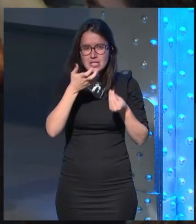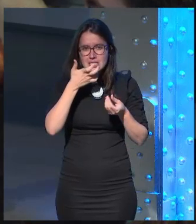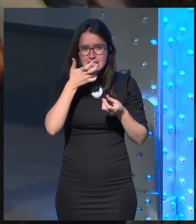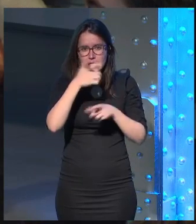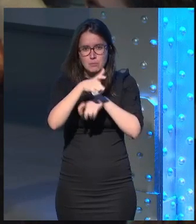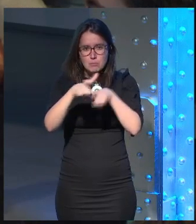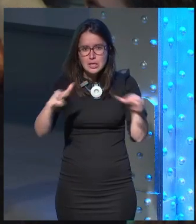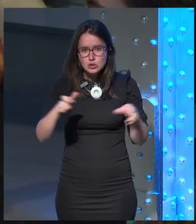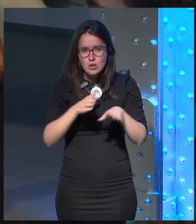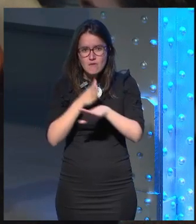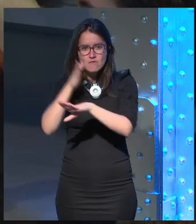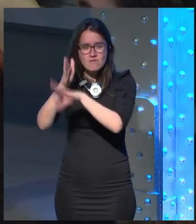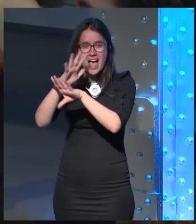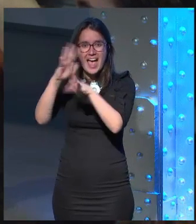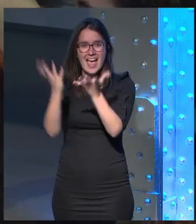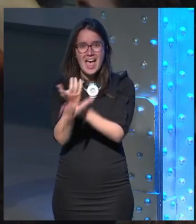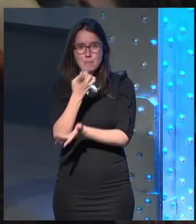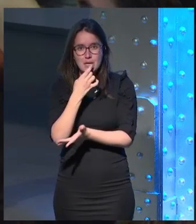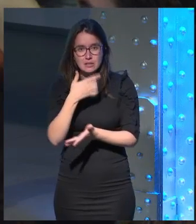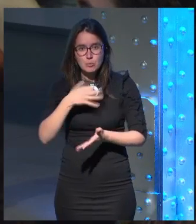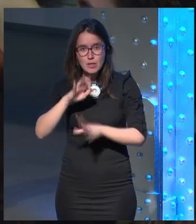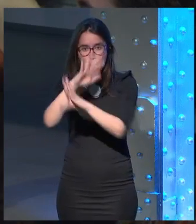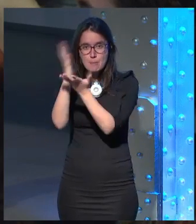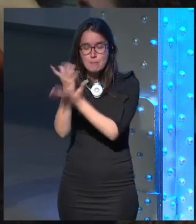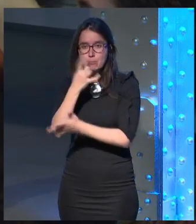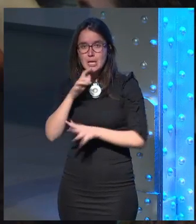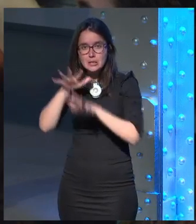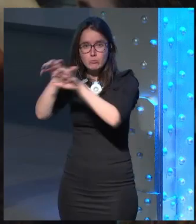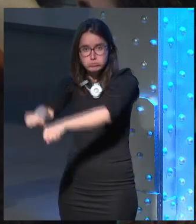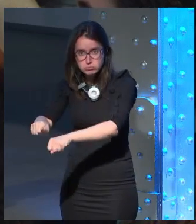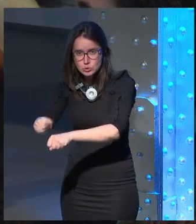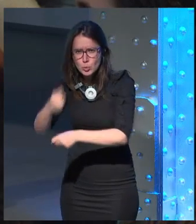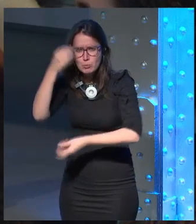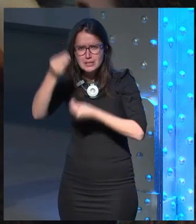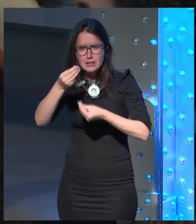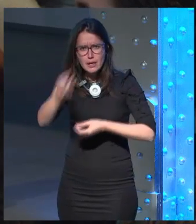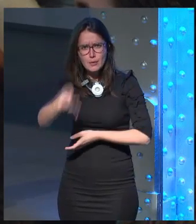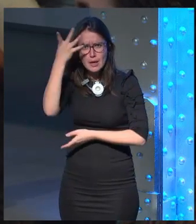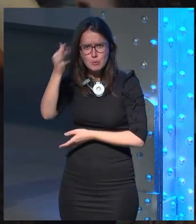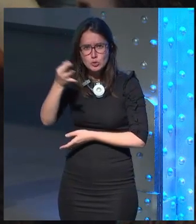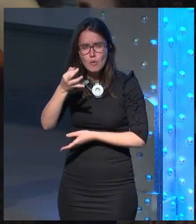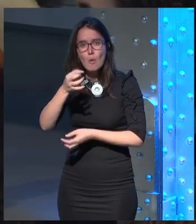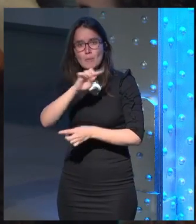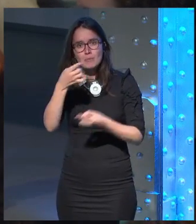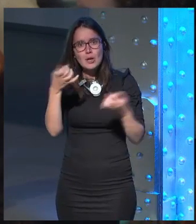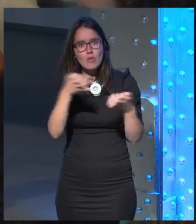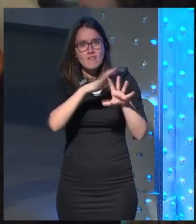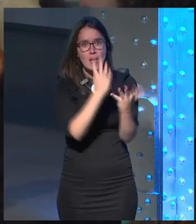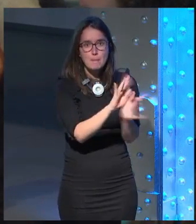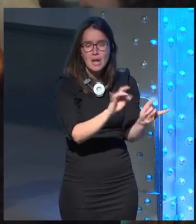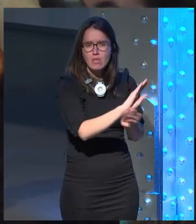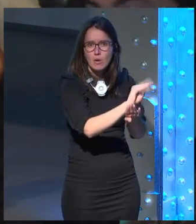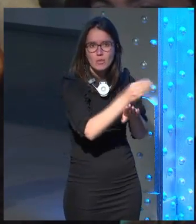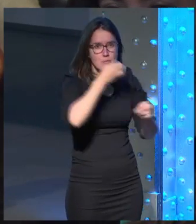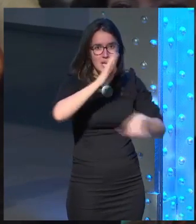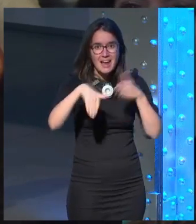humanos llegaran a Marte y pudieran colonizarla. Si crees que es una buena idea o sería mejor que primero nos encargáramos de cuidar nuestro planeta antes